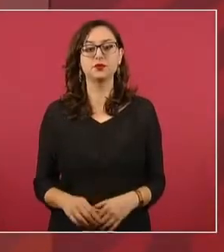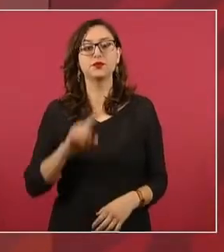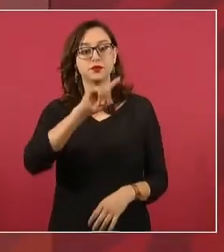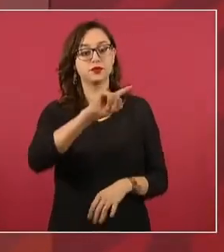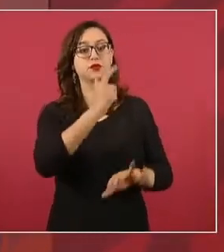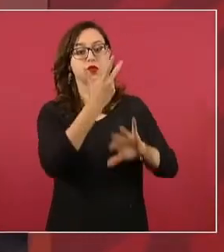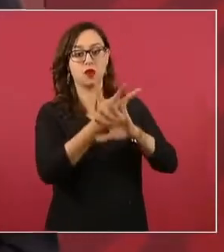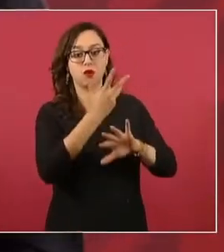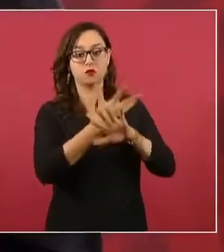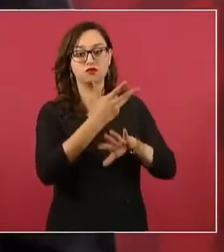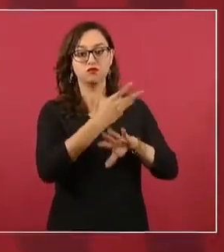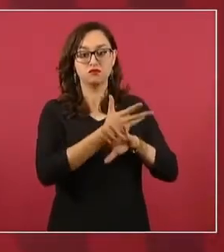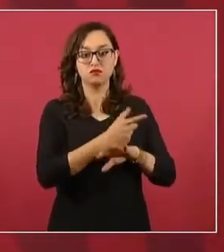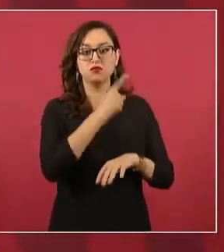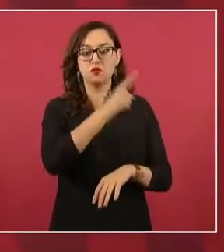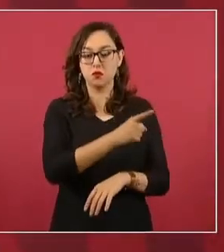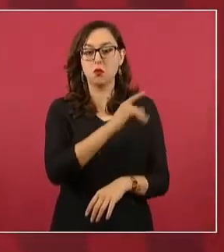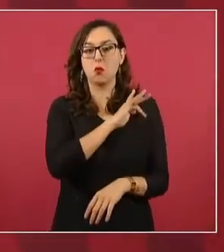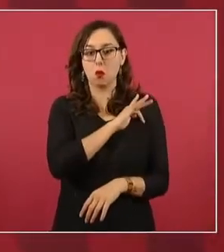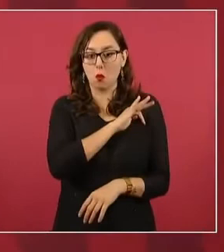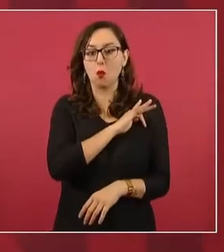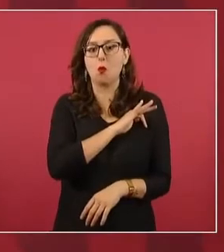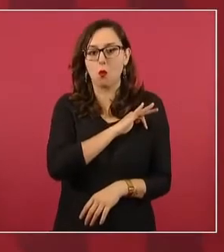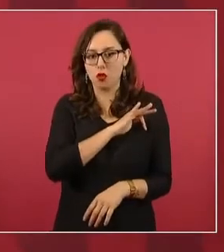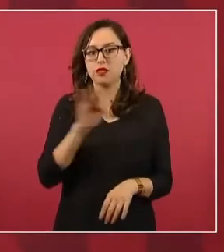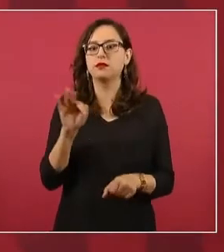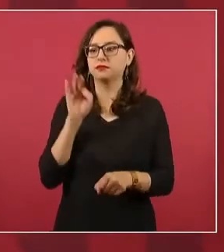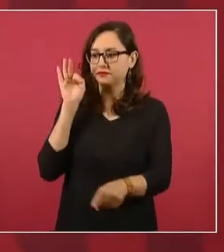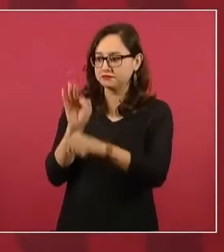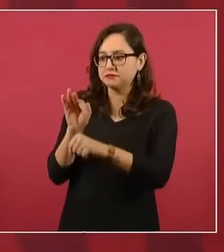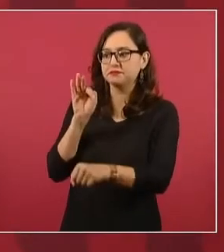de conseguir un amparo,